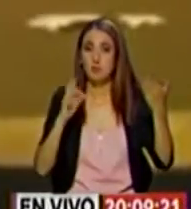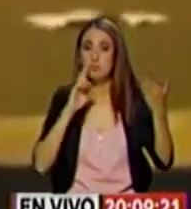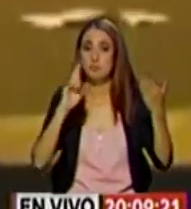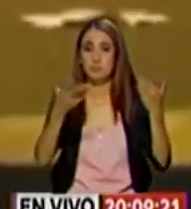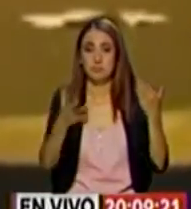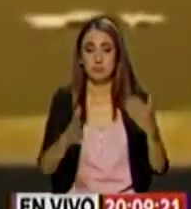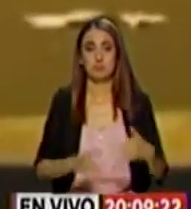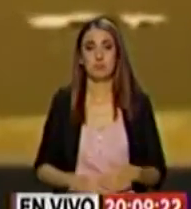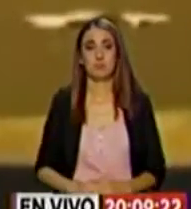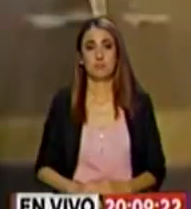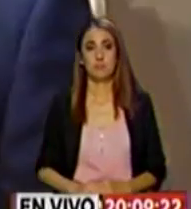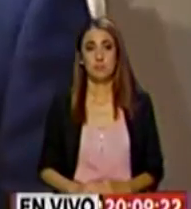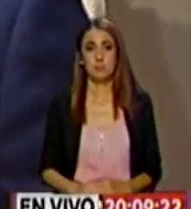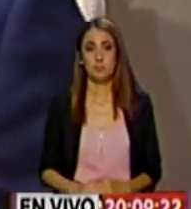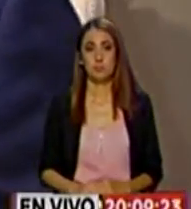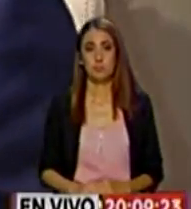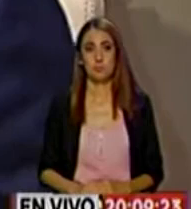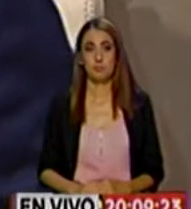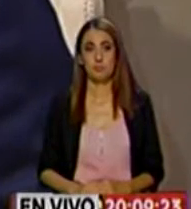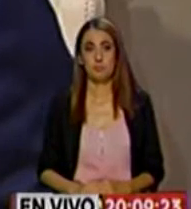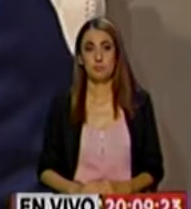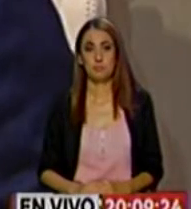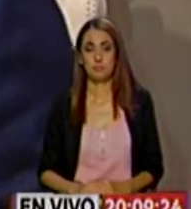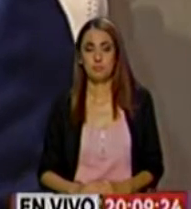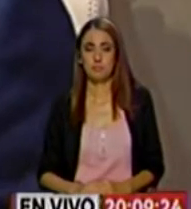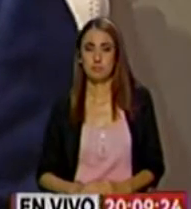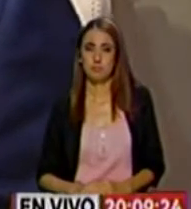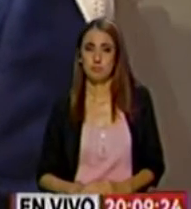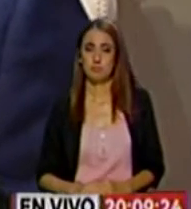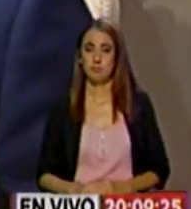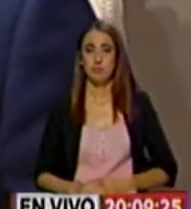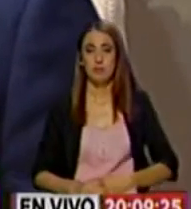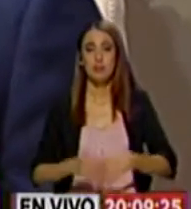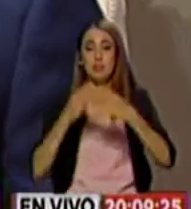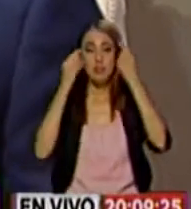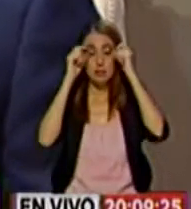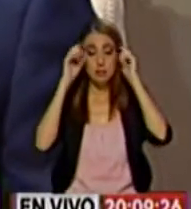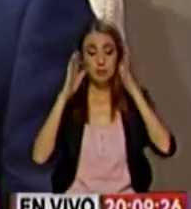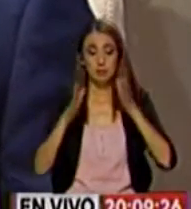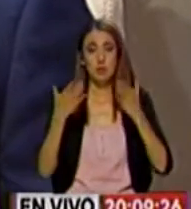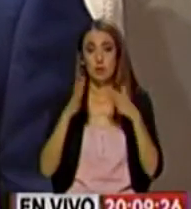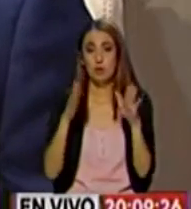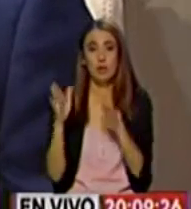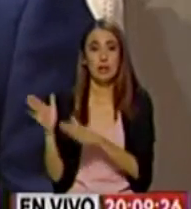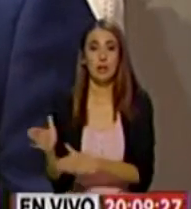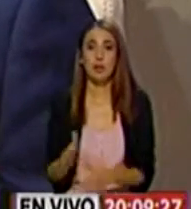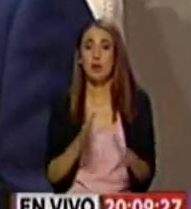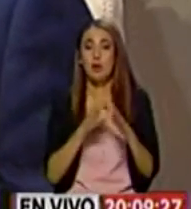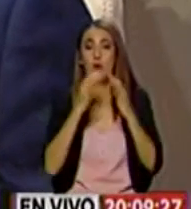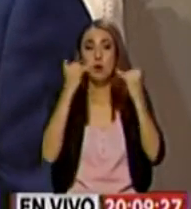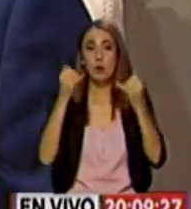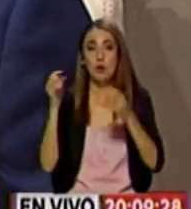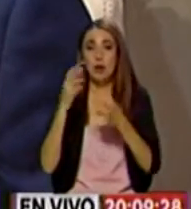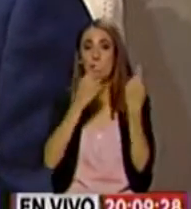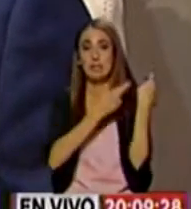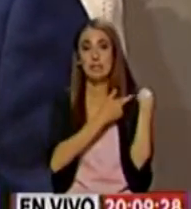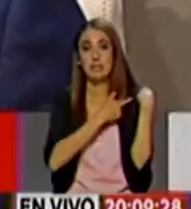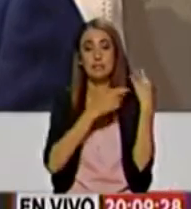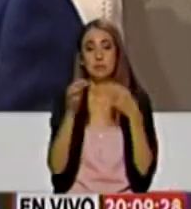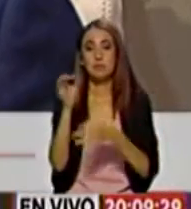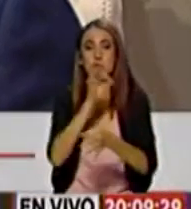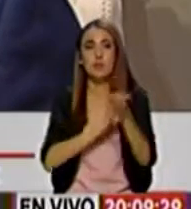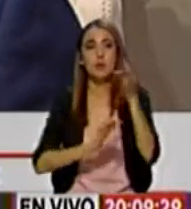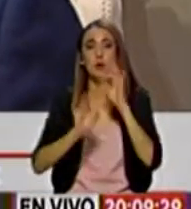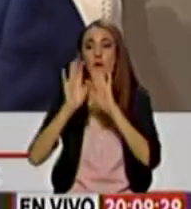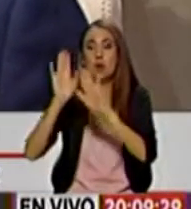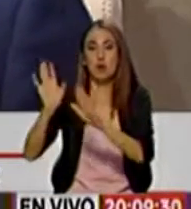pronunciamiento. No da cumplimiento al señor fiscal que llevaba la causa y le endosan este proceso al doctor Fabián Salazar. El doctor